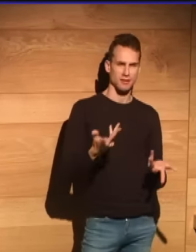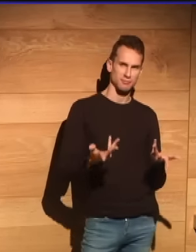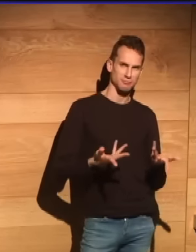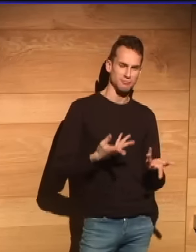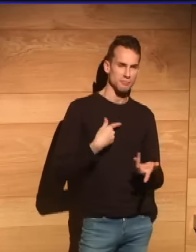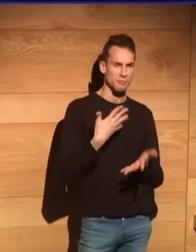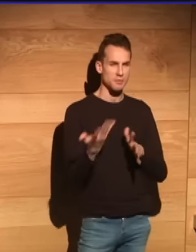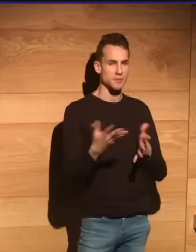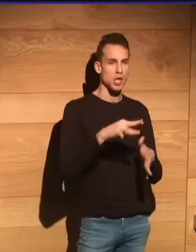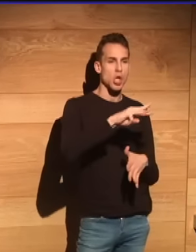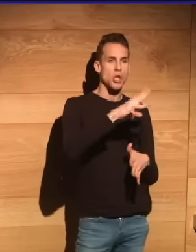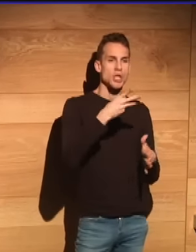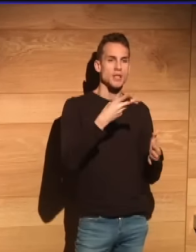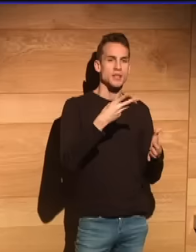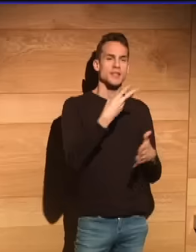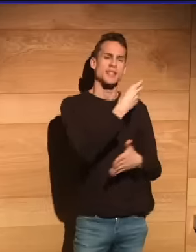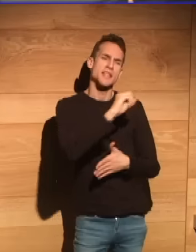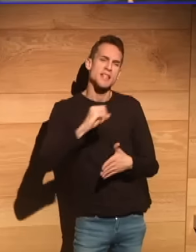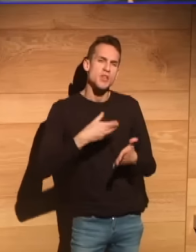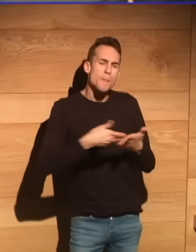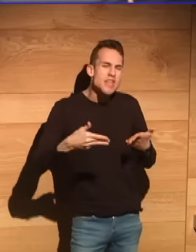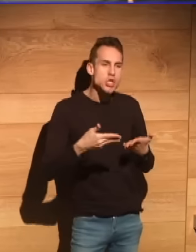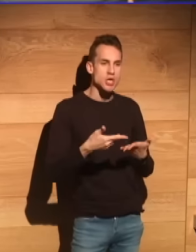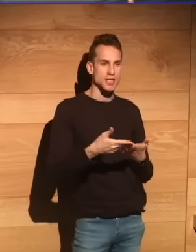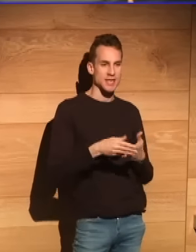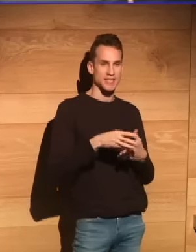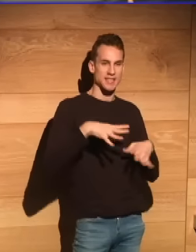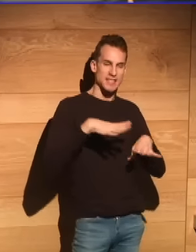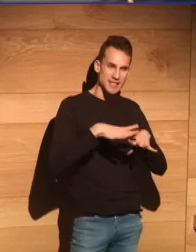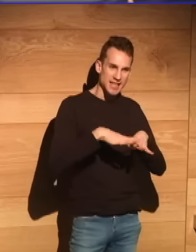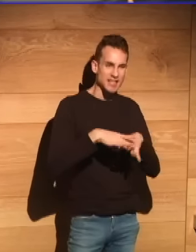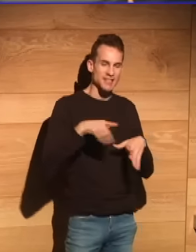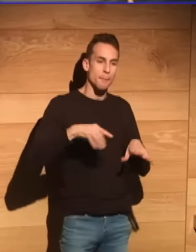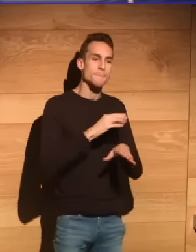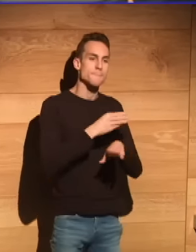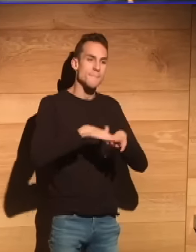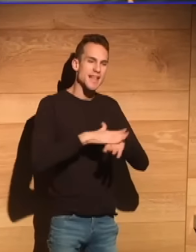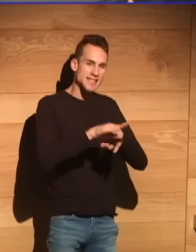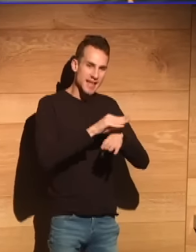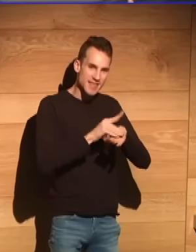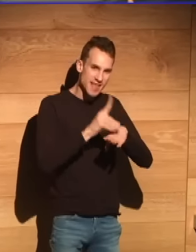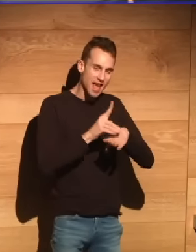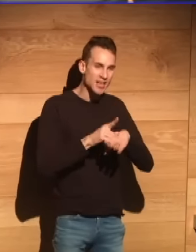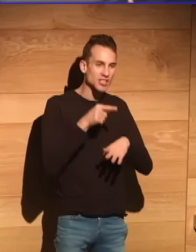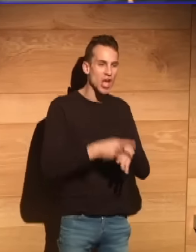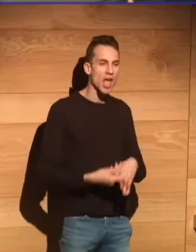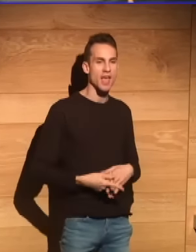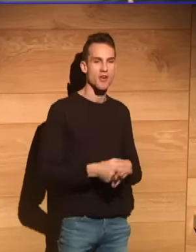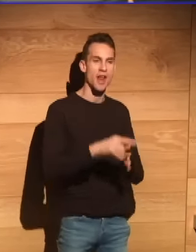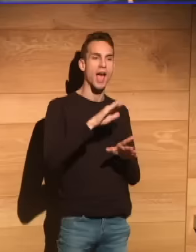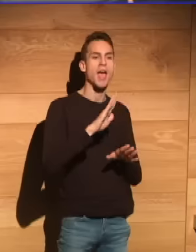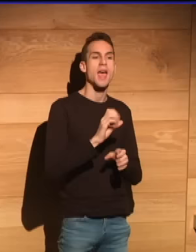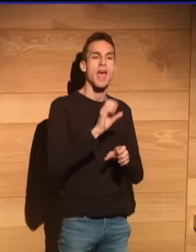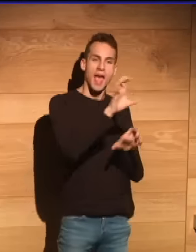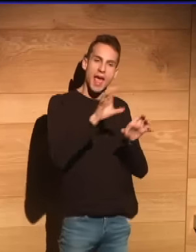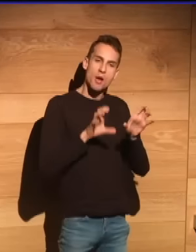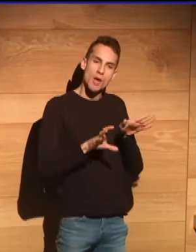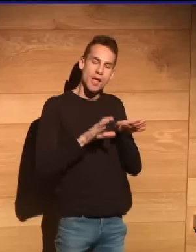300 millones de datos en esa base de datos analizaba una ecuación y decía el algoritmo,